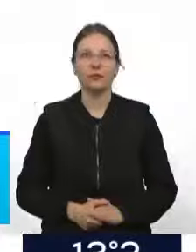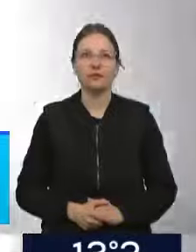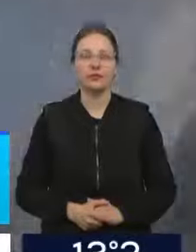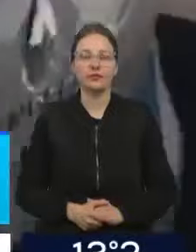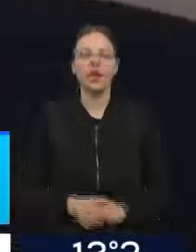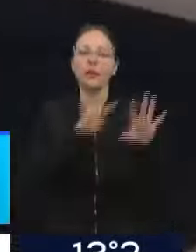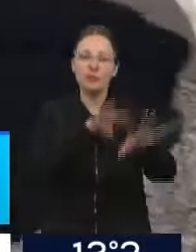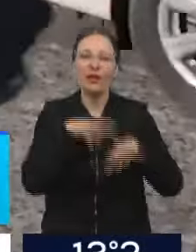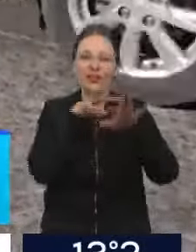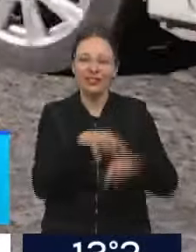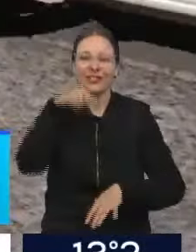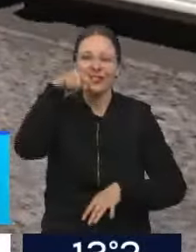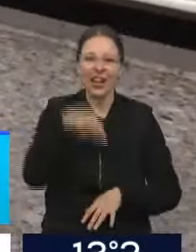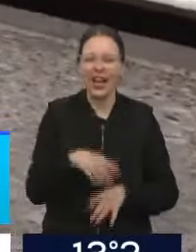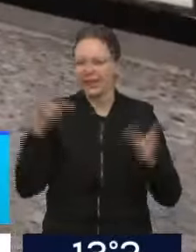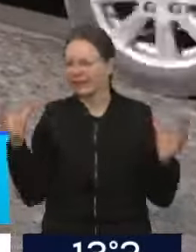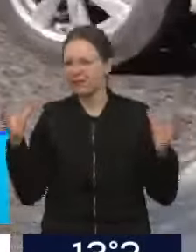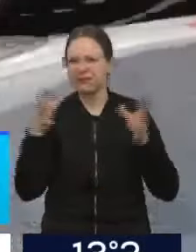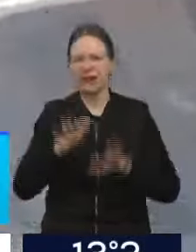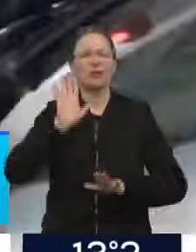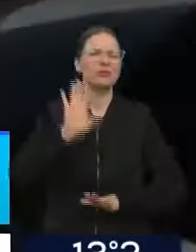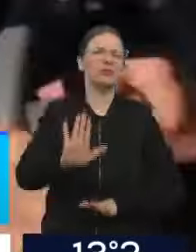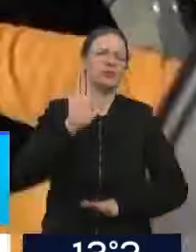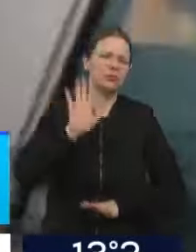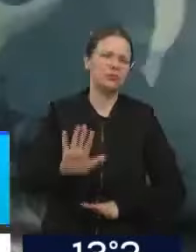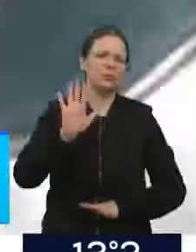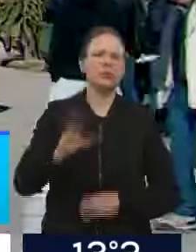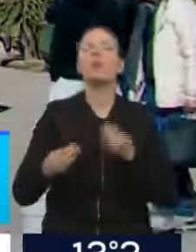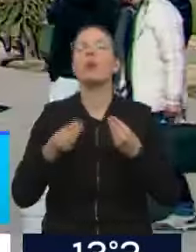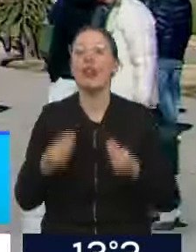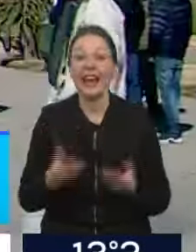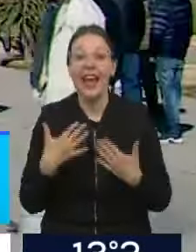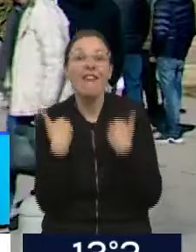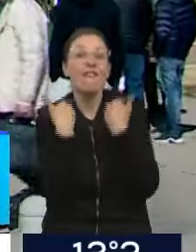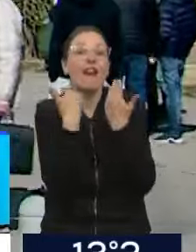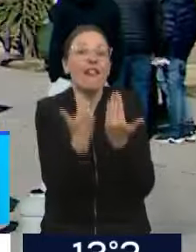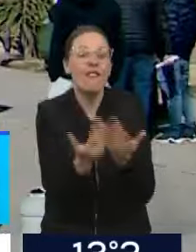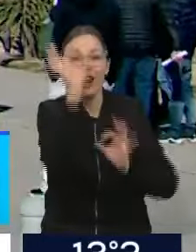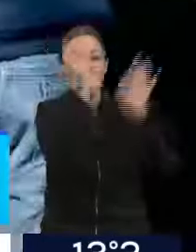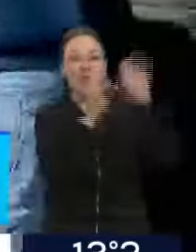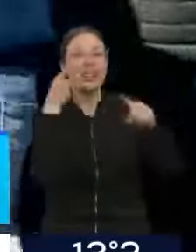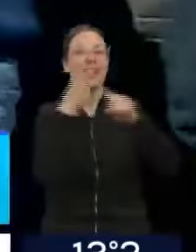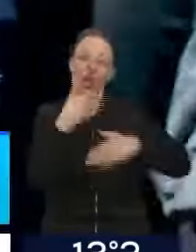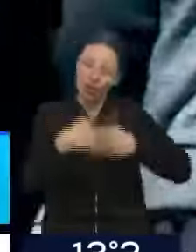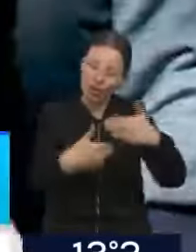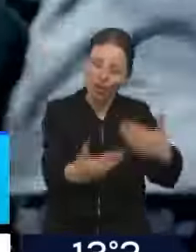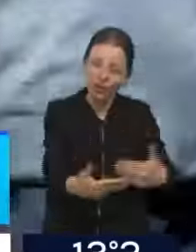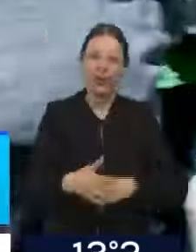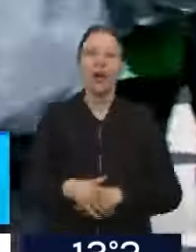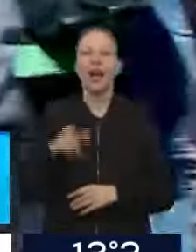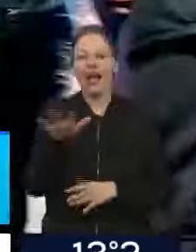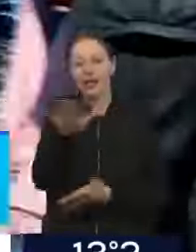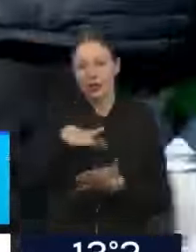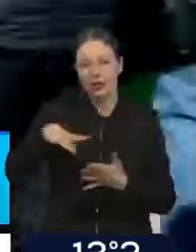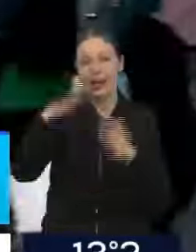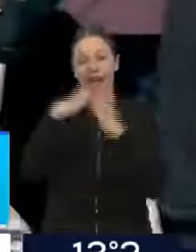Productores agrícolas se unieron en un caravanazo a favor de la lucha antigranizo y se concentraron en la explanada de Casa de Gobierno.